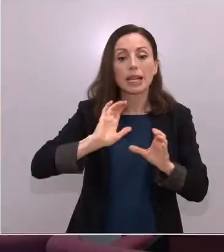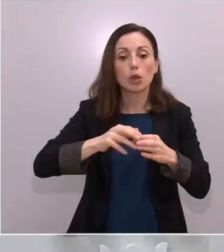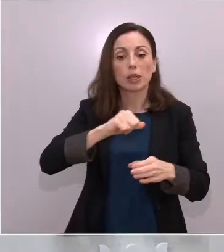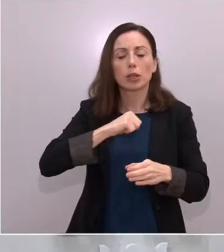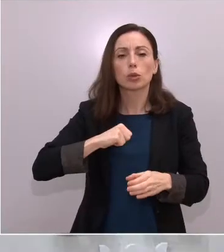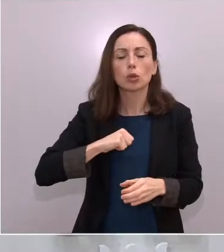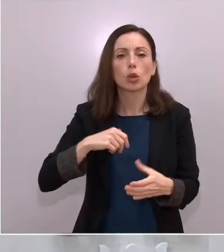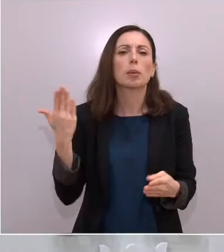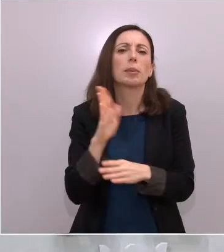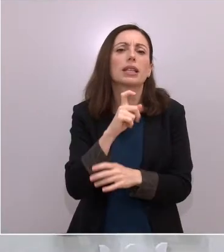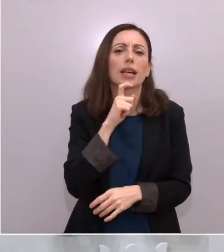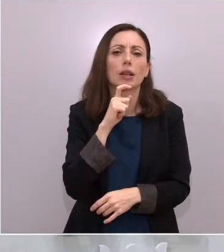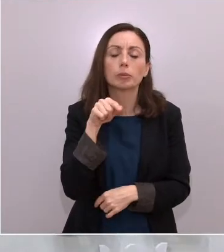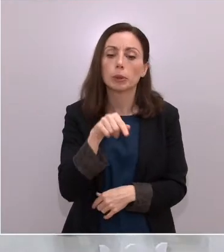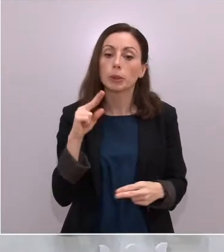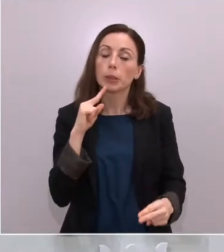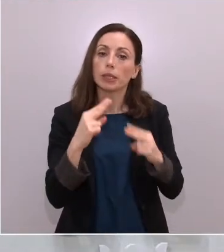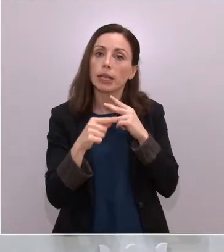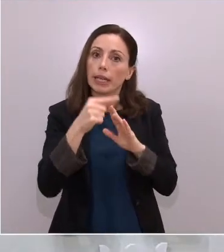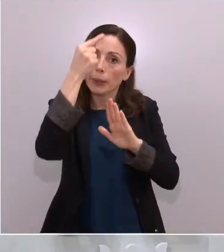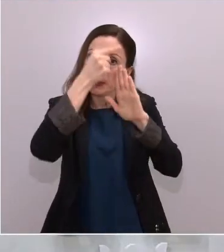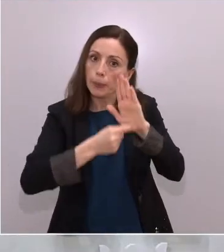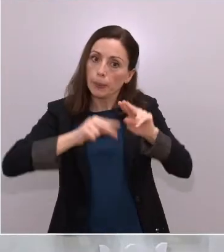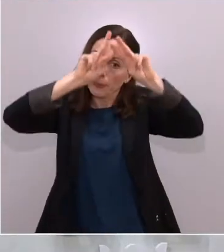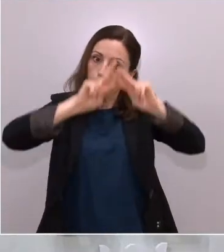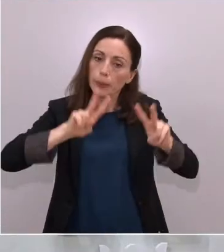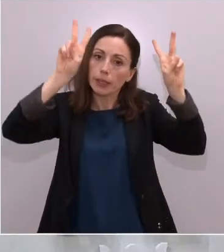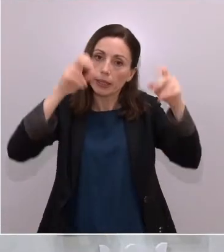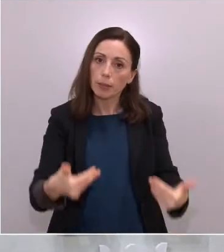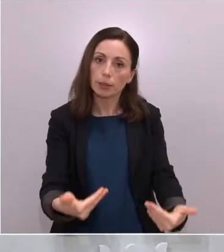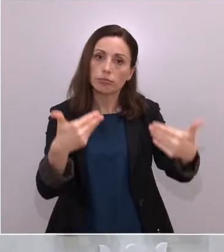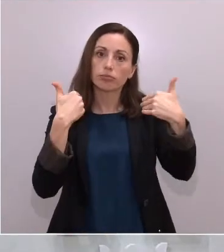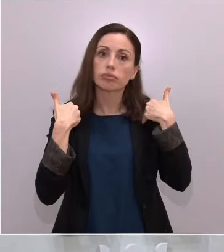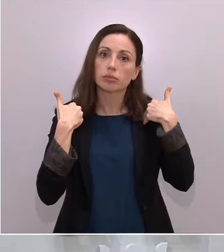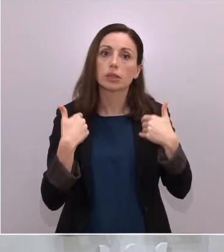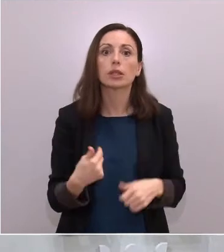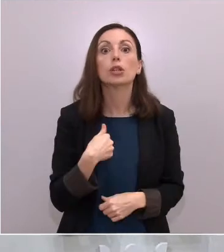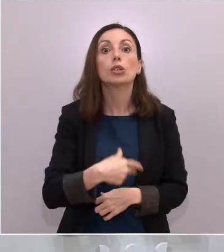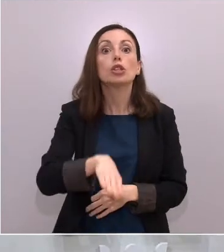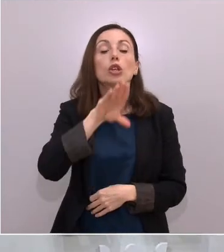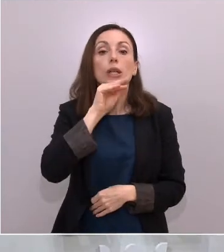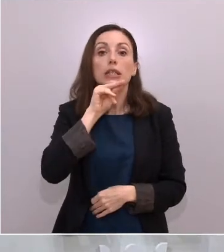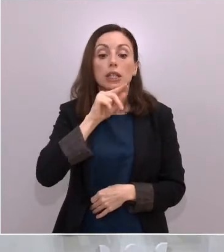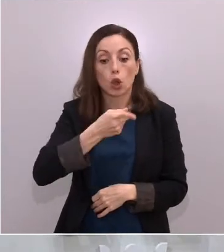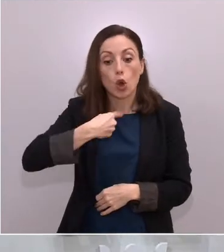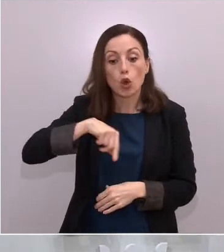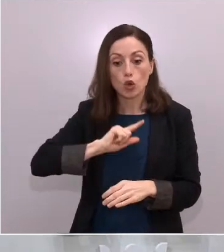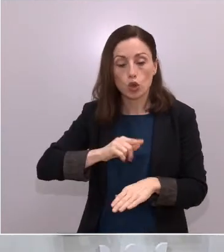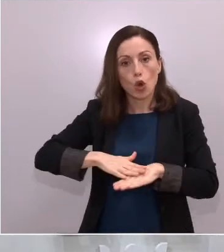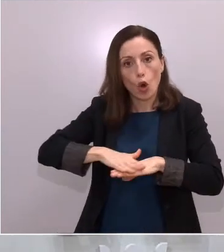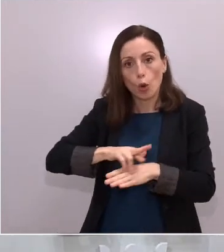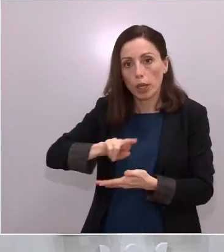autónoma? Bueno, ahí hay que hacer un detallado estudio sobre las competencias. Yo entiendo que el Gobierno regional no tiene competencias